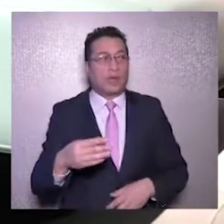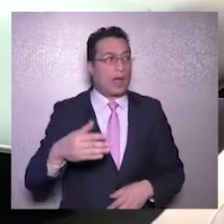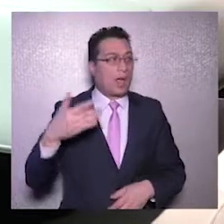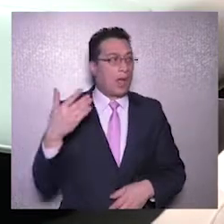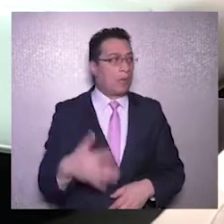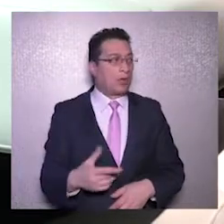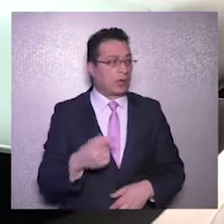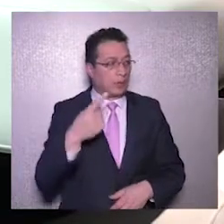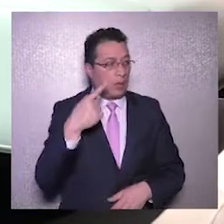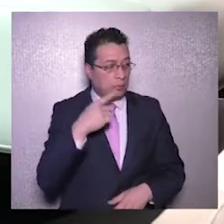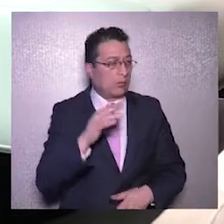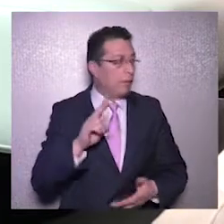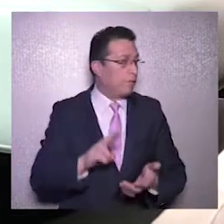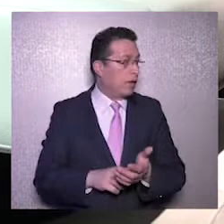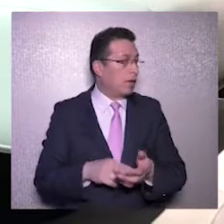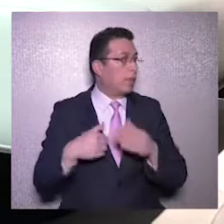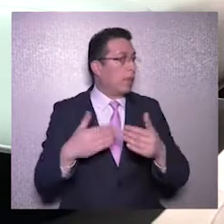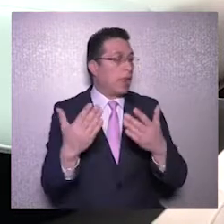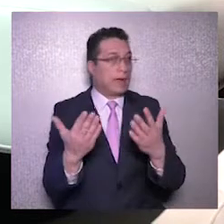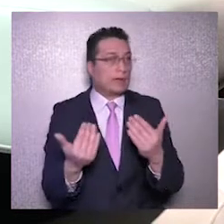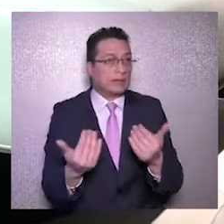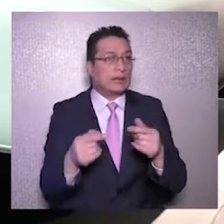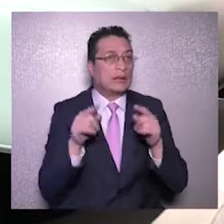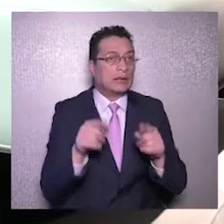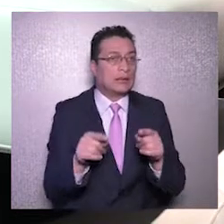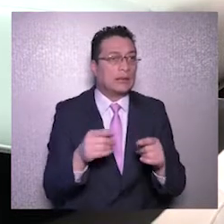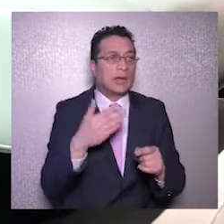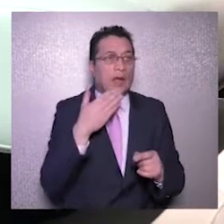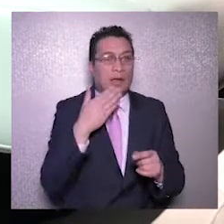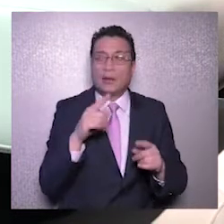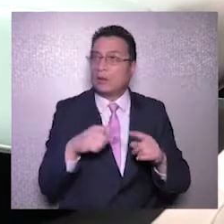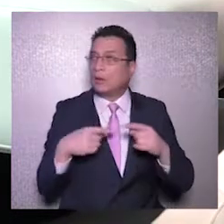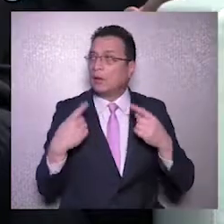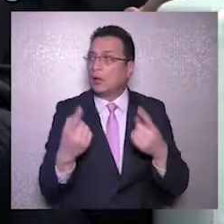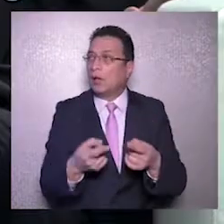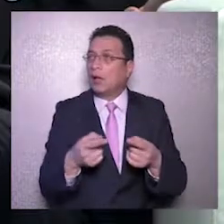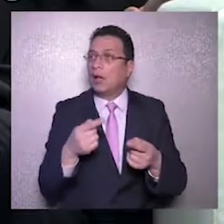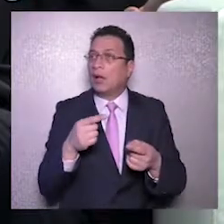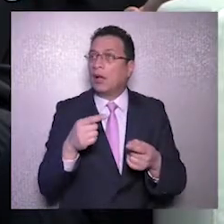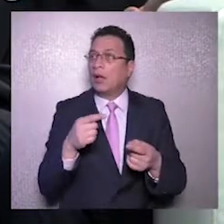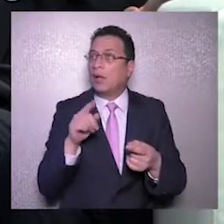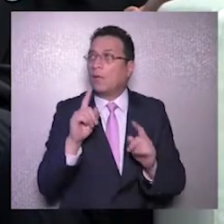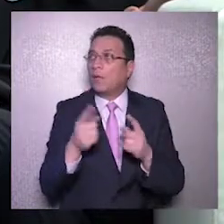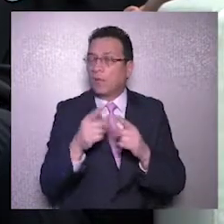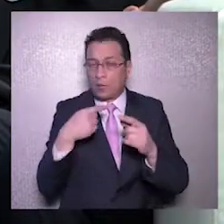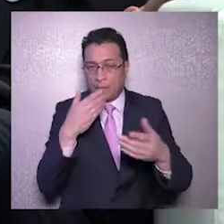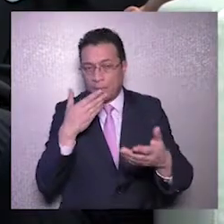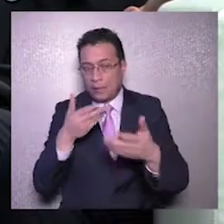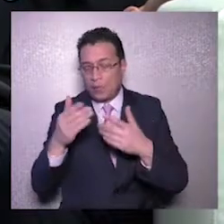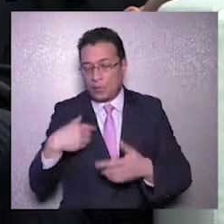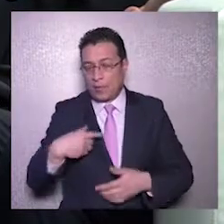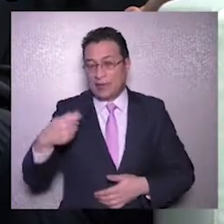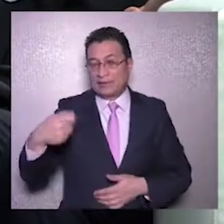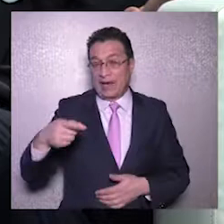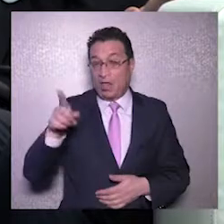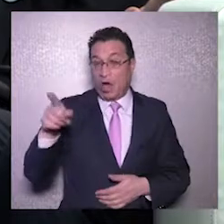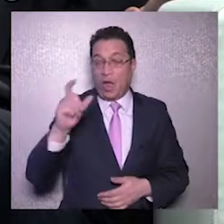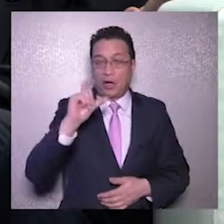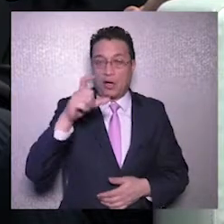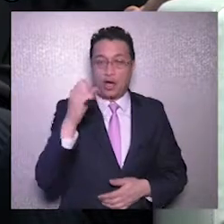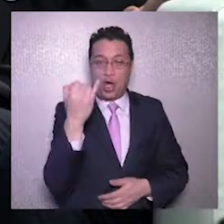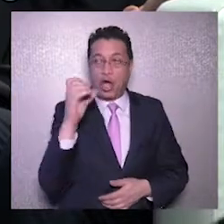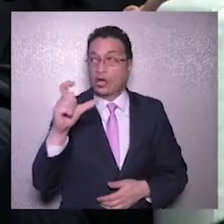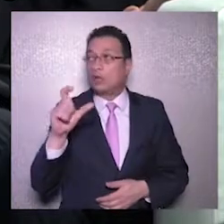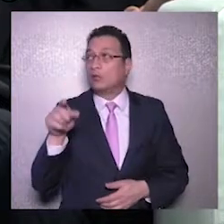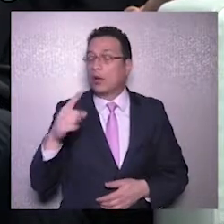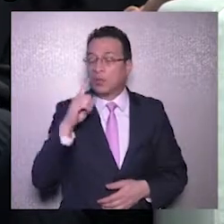pero efectivamente se requiere también, y en la candidatura de la senadora Carolina Goich está